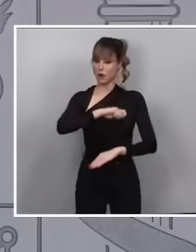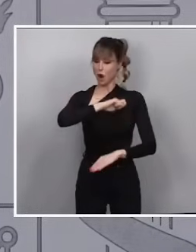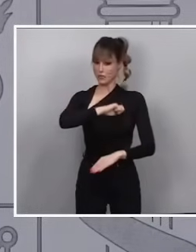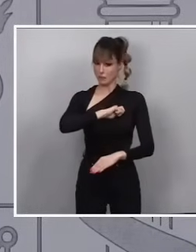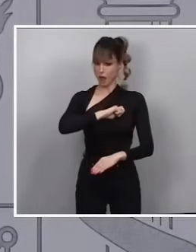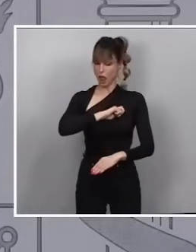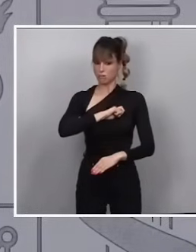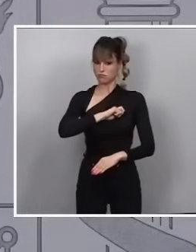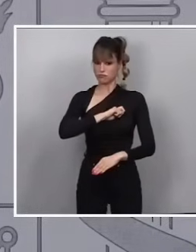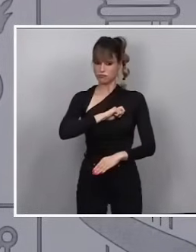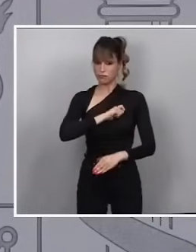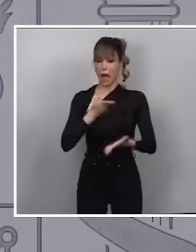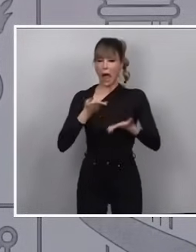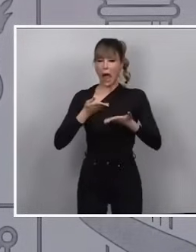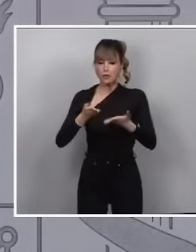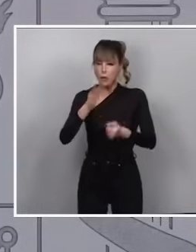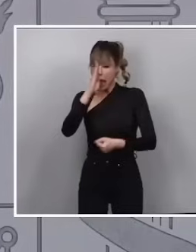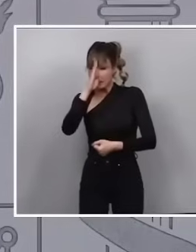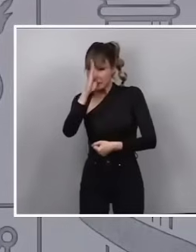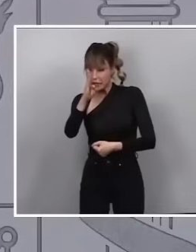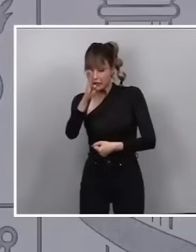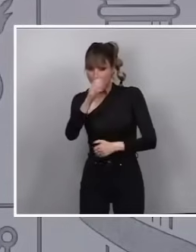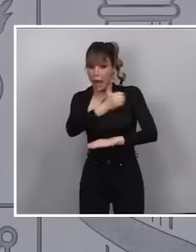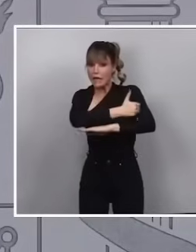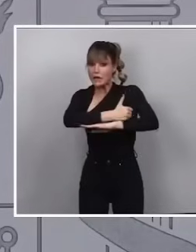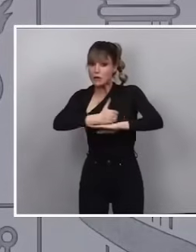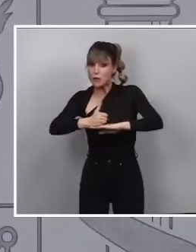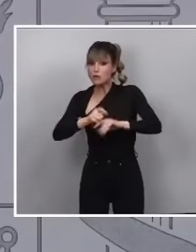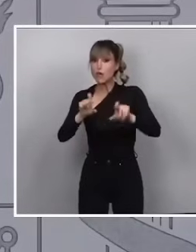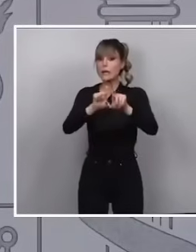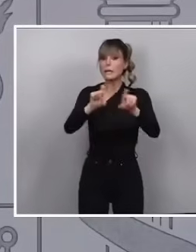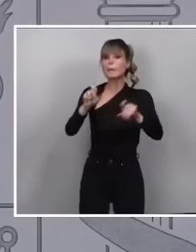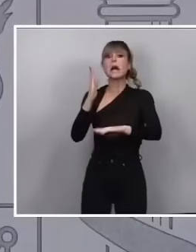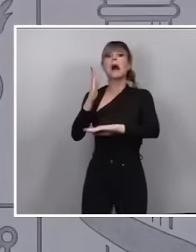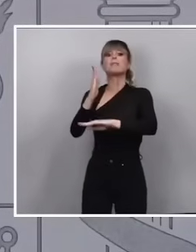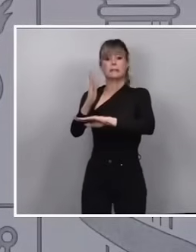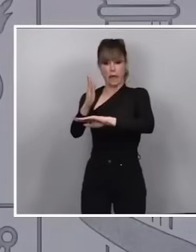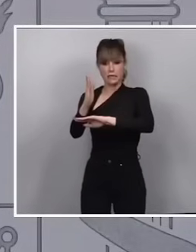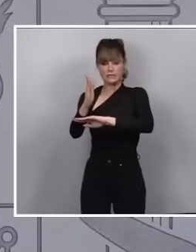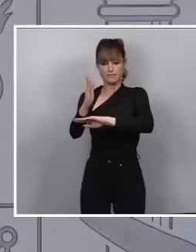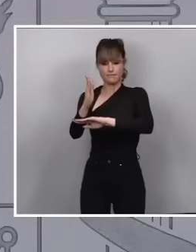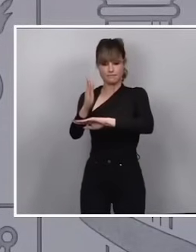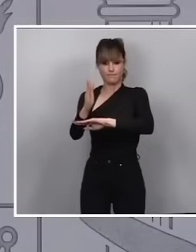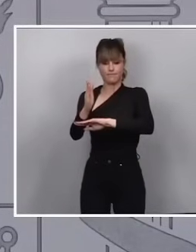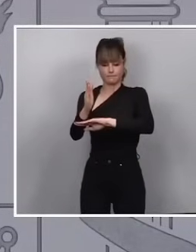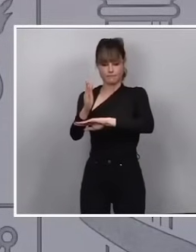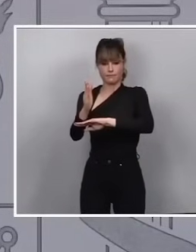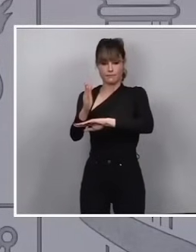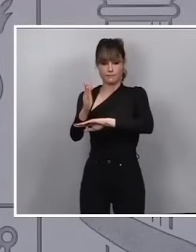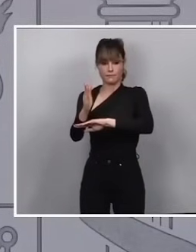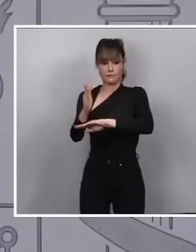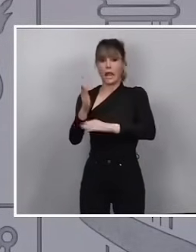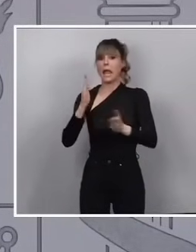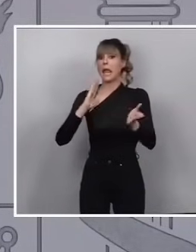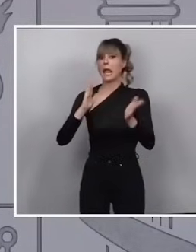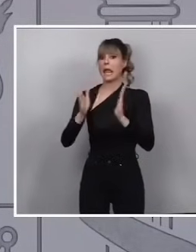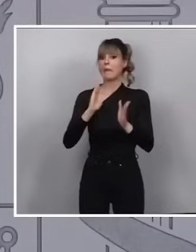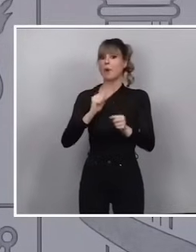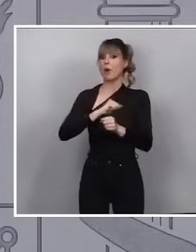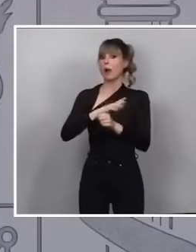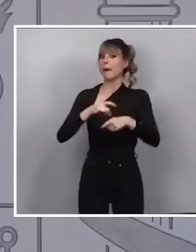procede a activar ayudas directas a los ciudadanos y a las empresas afectadas como hicimos durante la